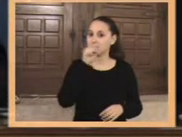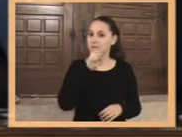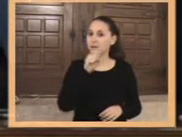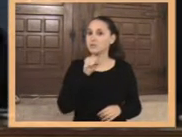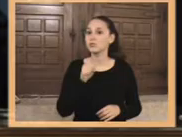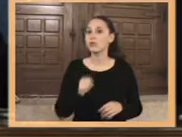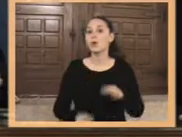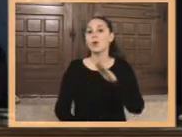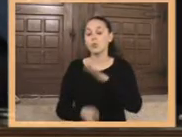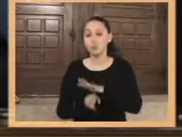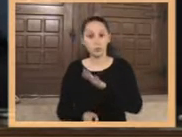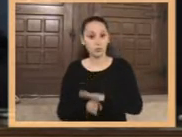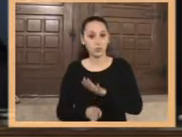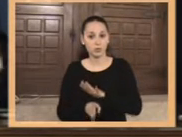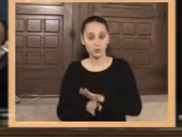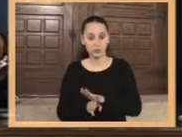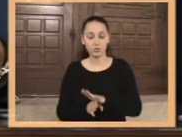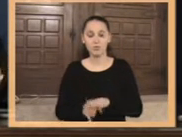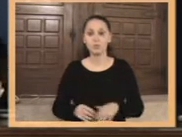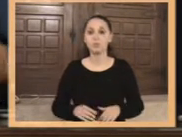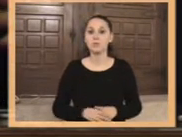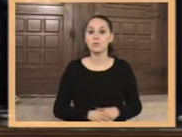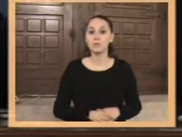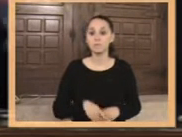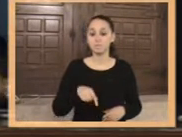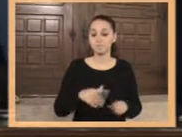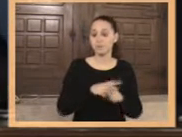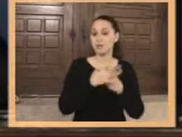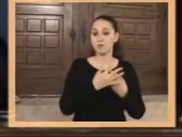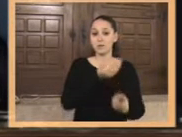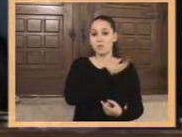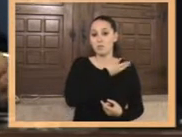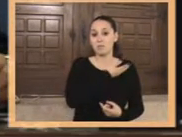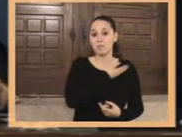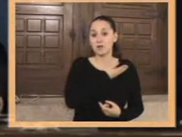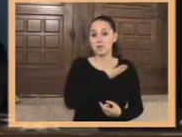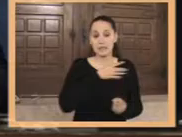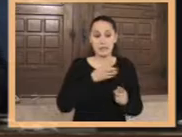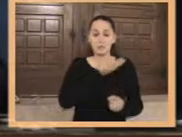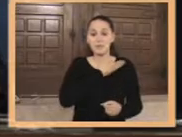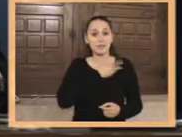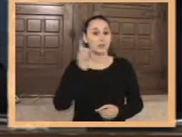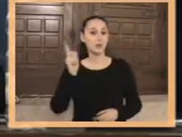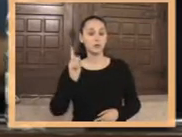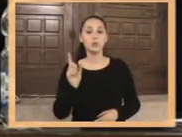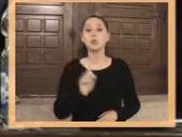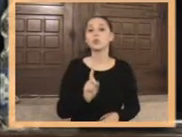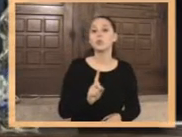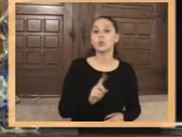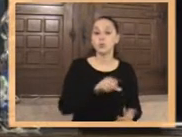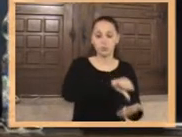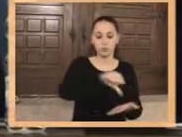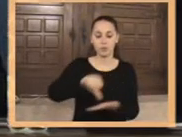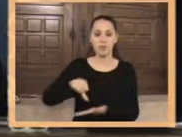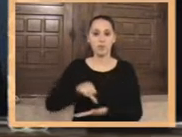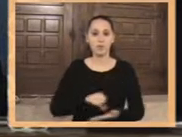de ese impuesto. Evidentemente, y en la situación no que se encuentra en Plasencia, que se encuentra en todos los ayuntamientos, los 13 millones de euros que el gobierno anterior con mucho